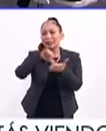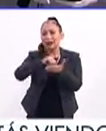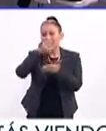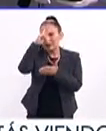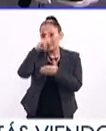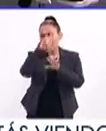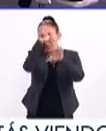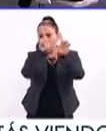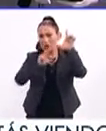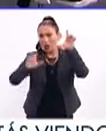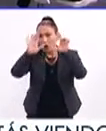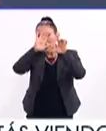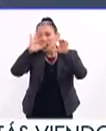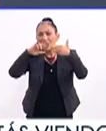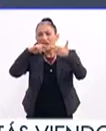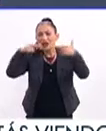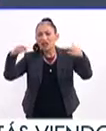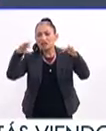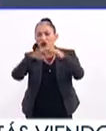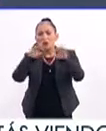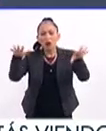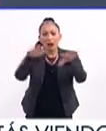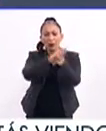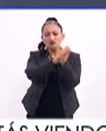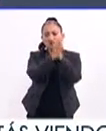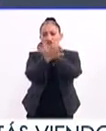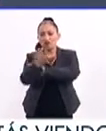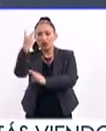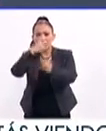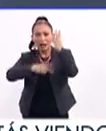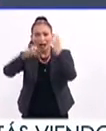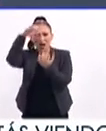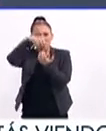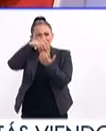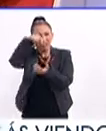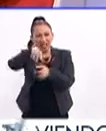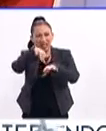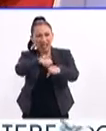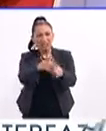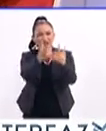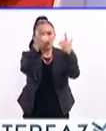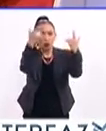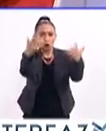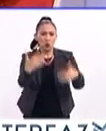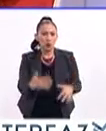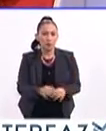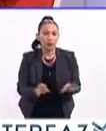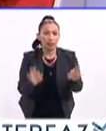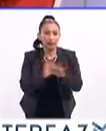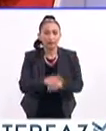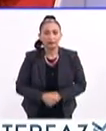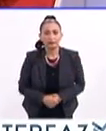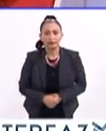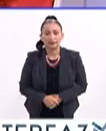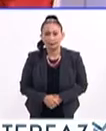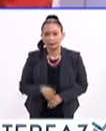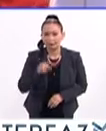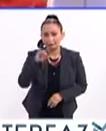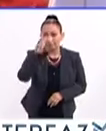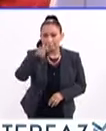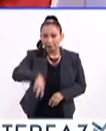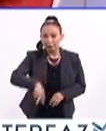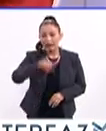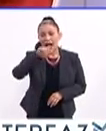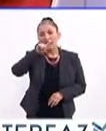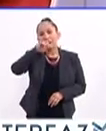mexicano y precisamente la vinculación de cómo ha cambiado después de la llegada de Hernán Cortés, temas históricos fundamentales para entenderlo. Efectivamente,